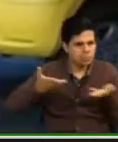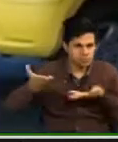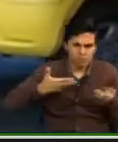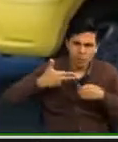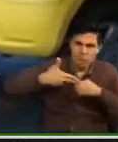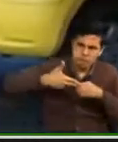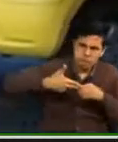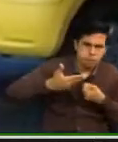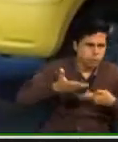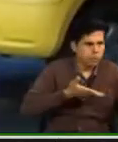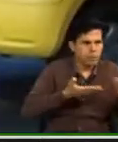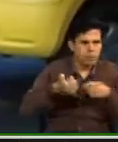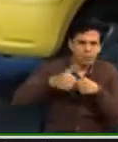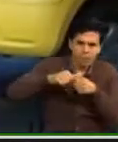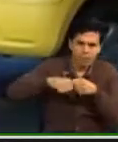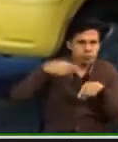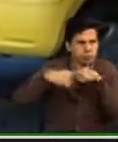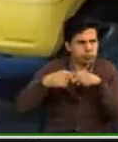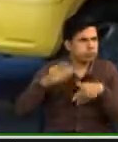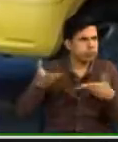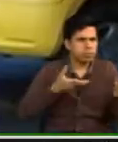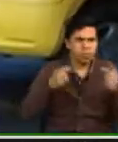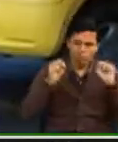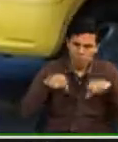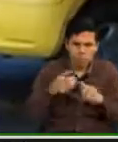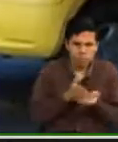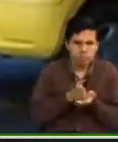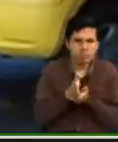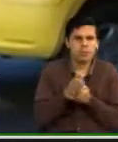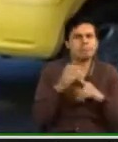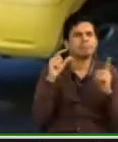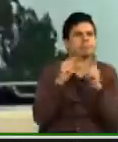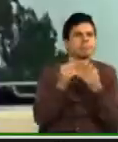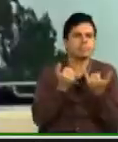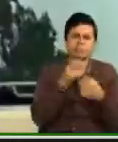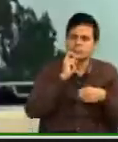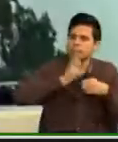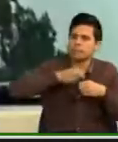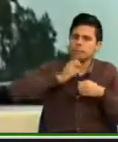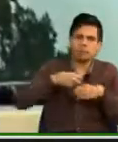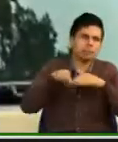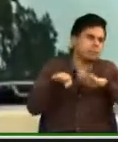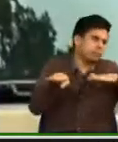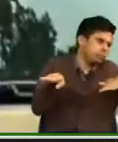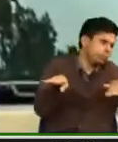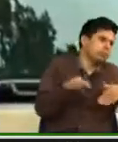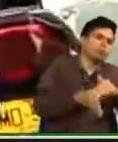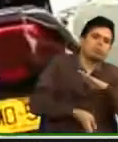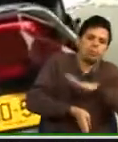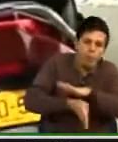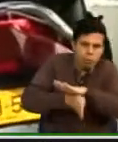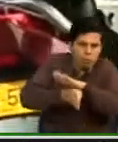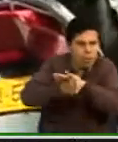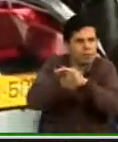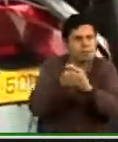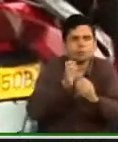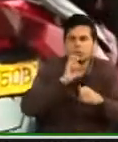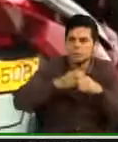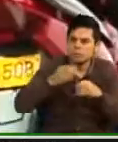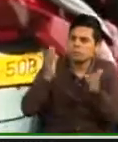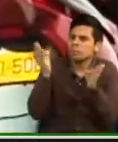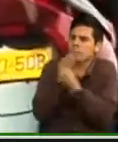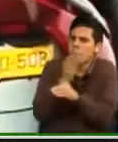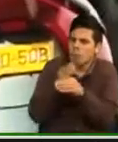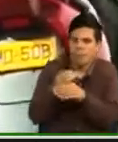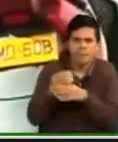de combustible en la ciudad de Cúcuta, todavía se siguen presentando largas filas y además de eso, desabastecimiento en algunas estaciones de